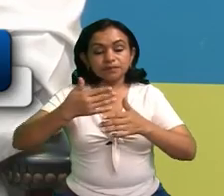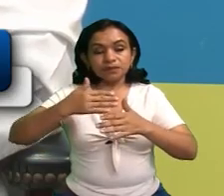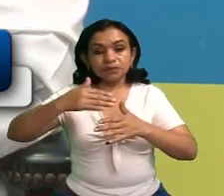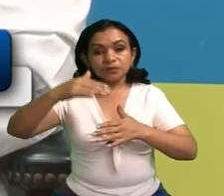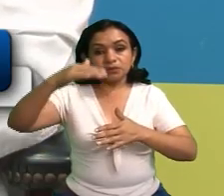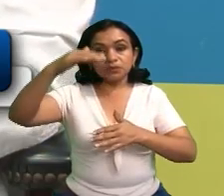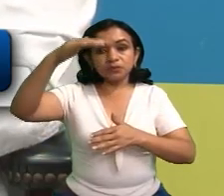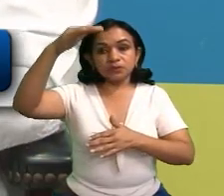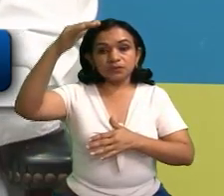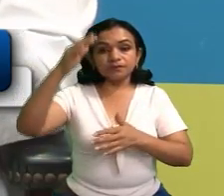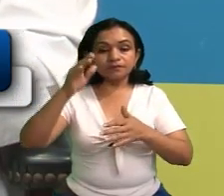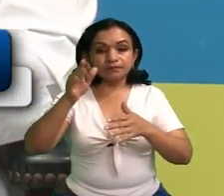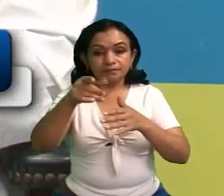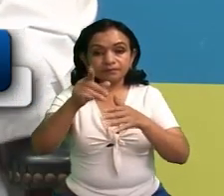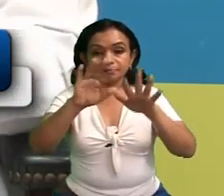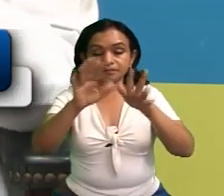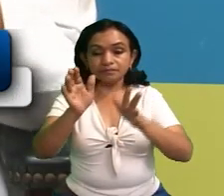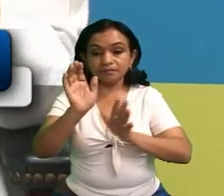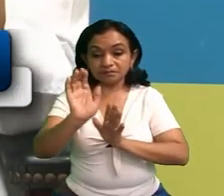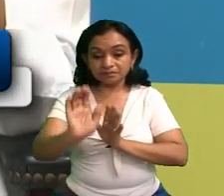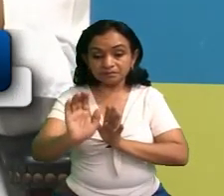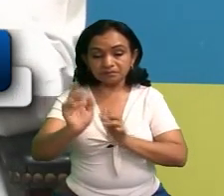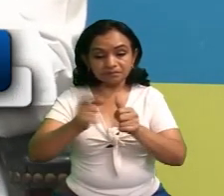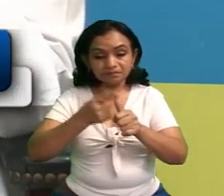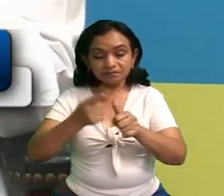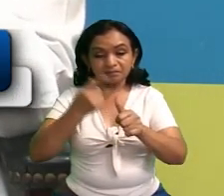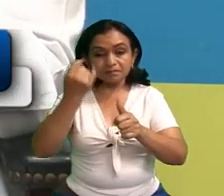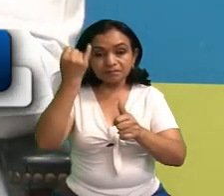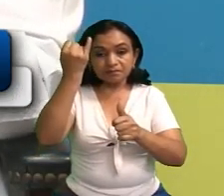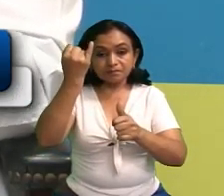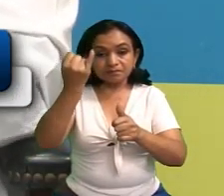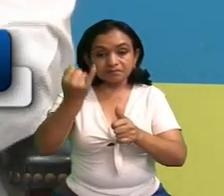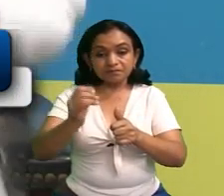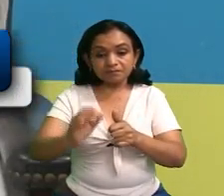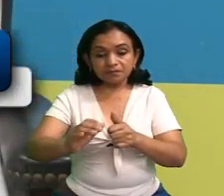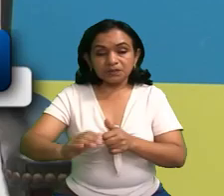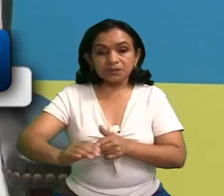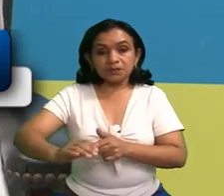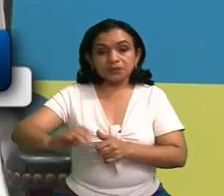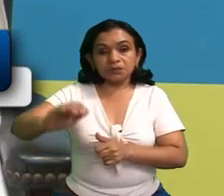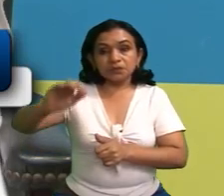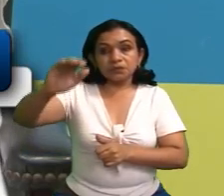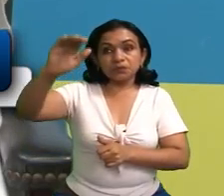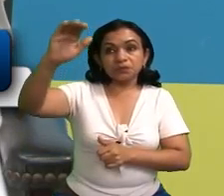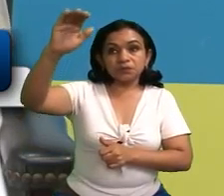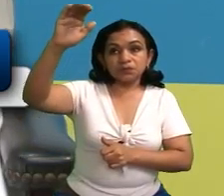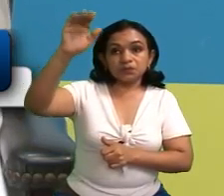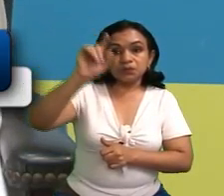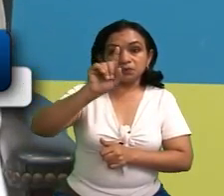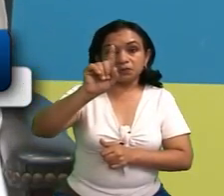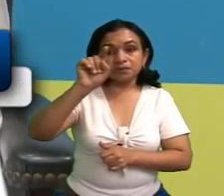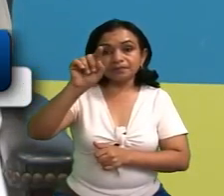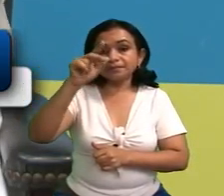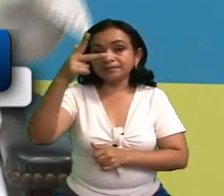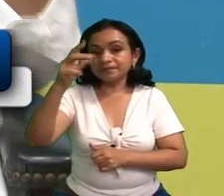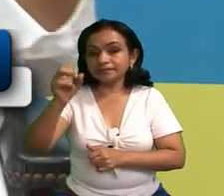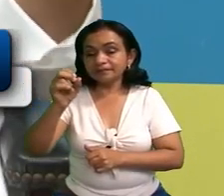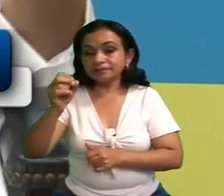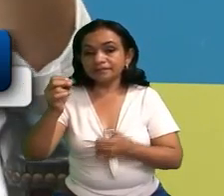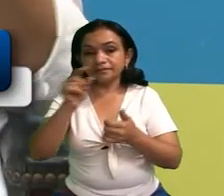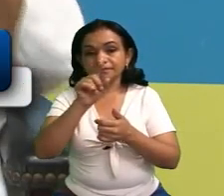estiramos. Entonces, hay pacientes que son delgaditos, pero que miden un 80, chavalos